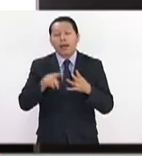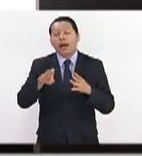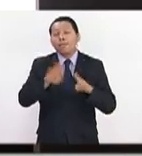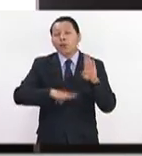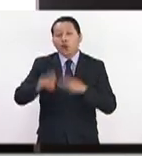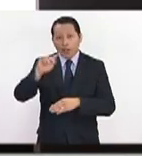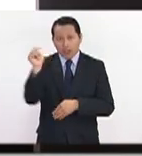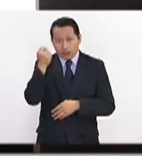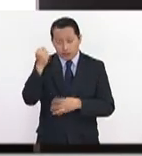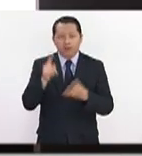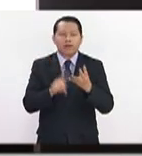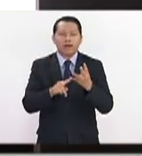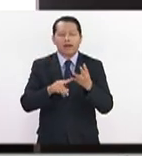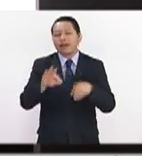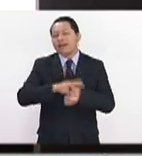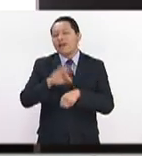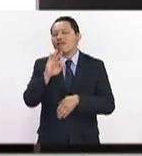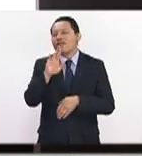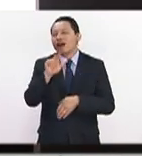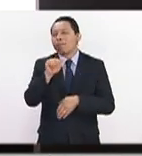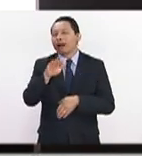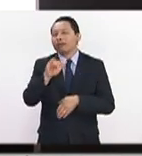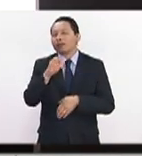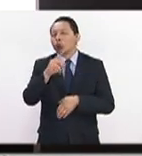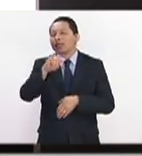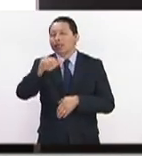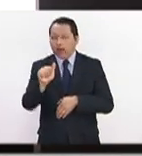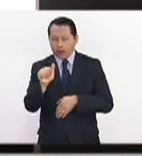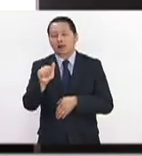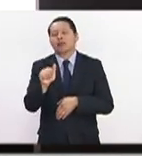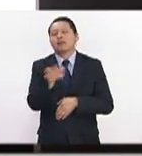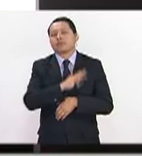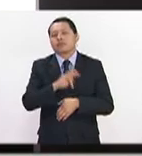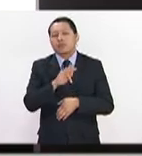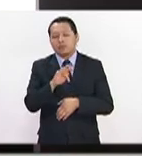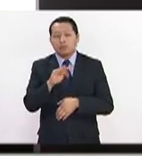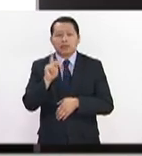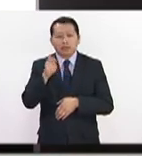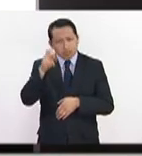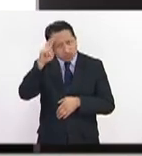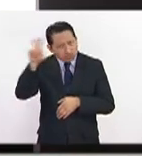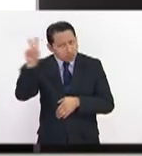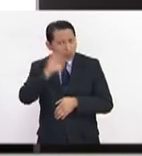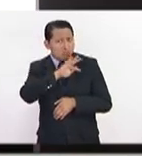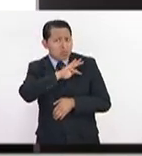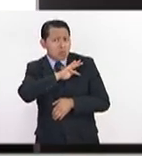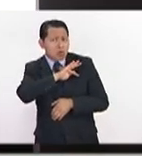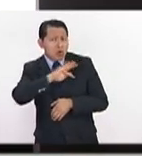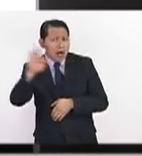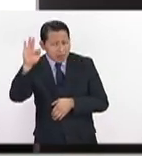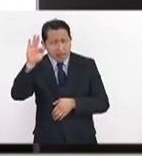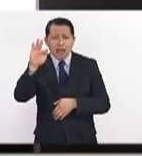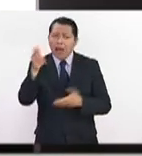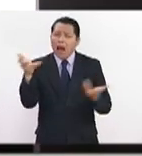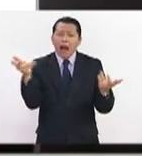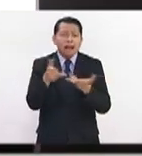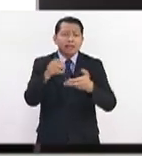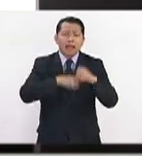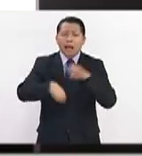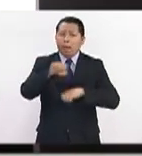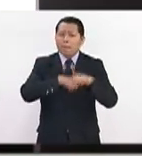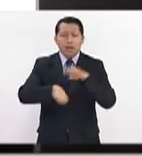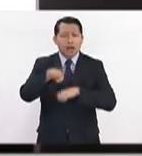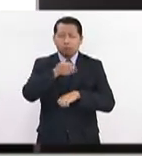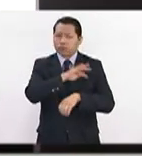Biotecnológica y Farmacéutica, que también les permiten a ellos aspirar a poner su propia empresa. El modelo educativo del